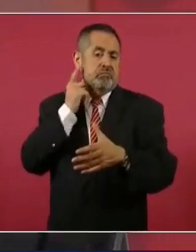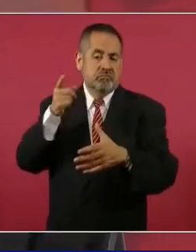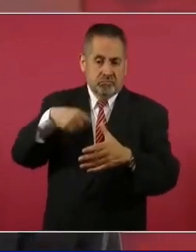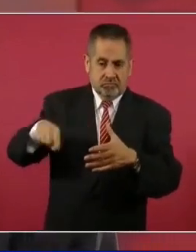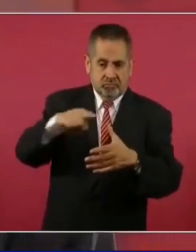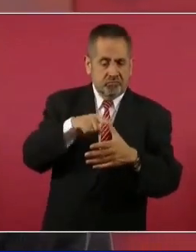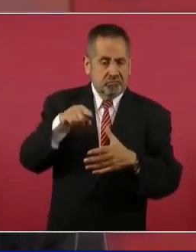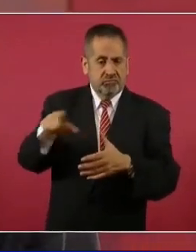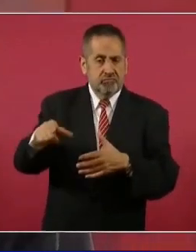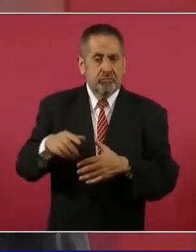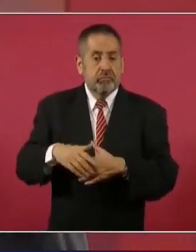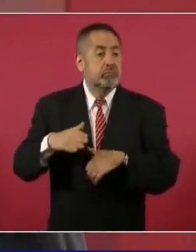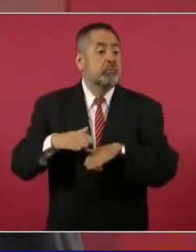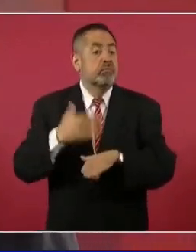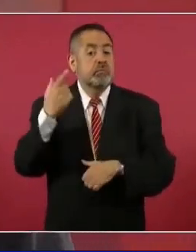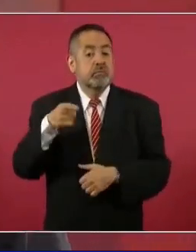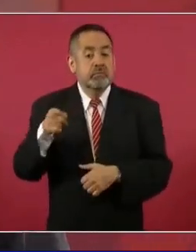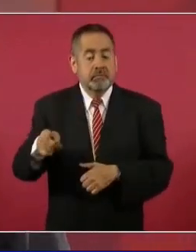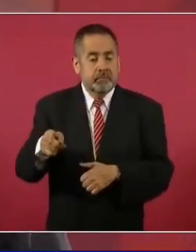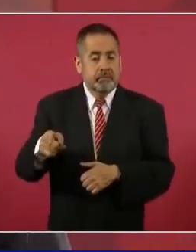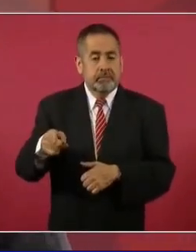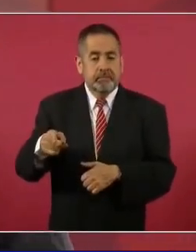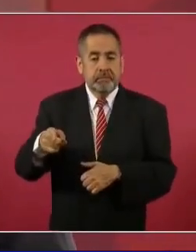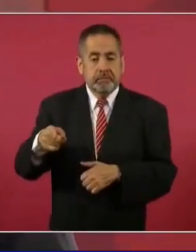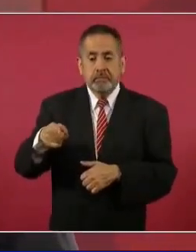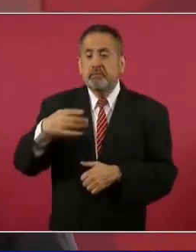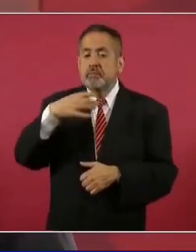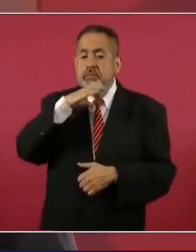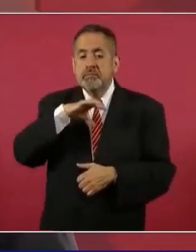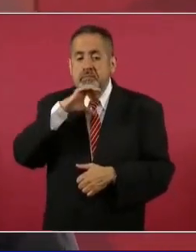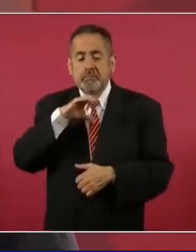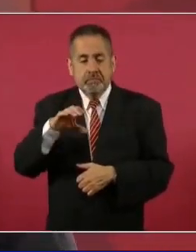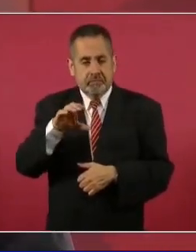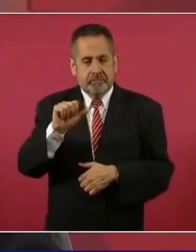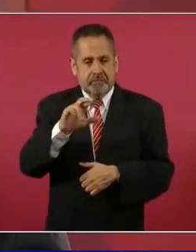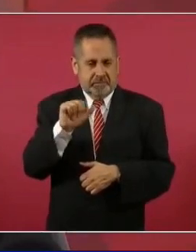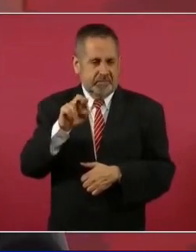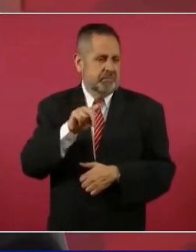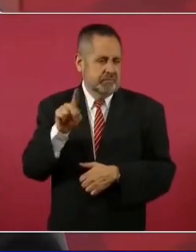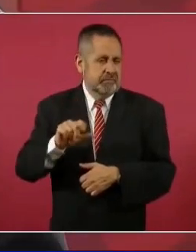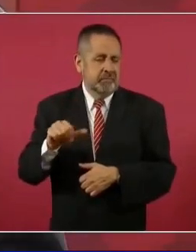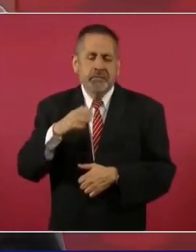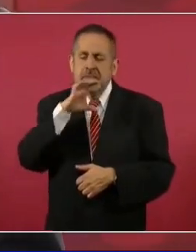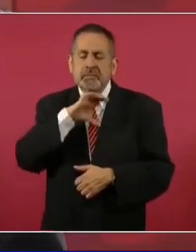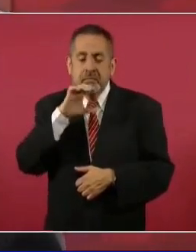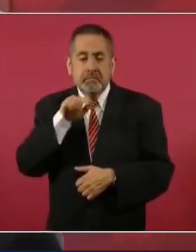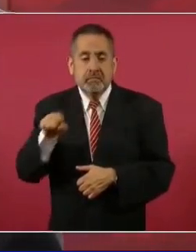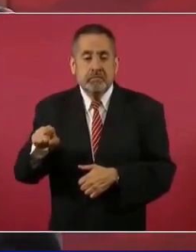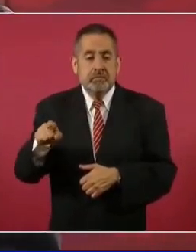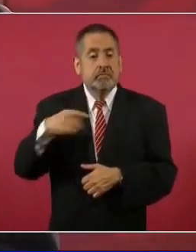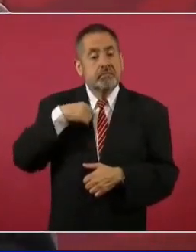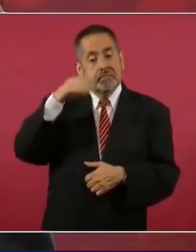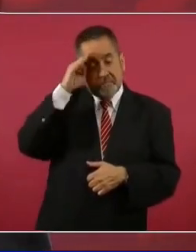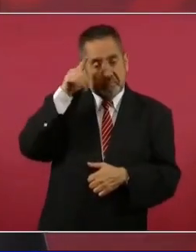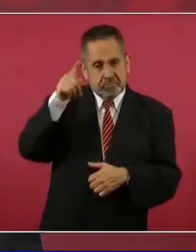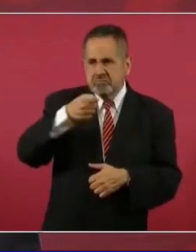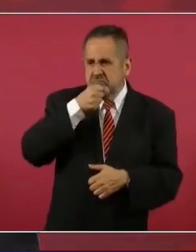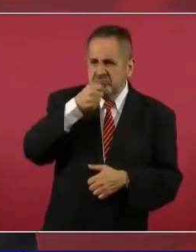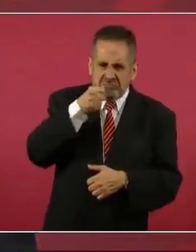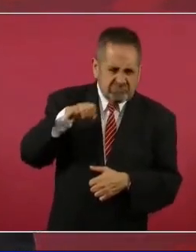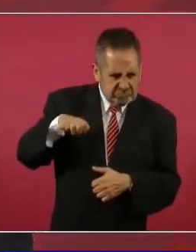porque don Venustiano, que dicho sea de paso, se pensaba que tenía mucha